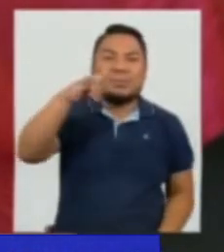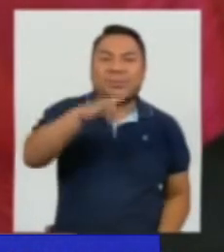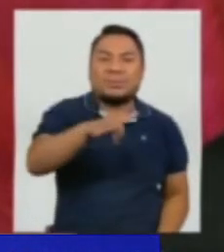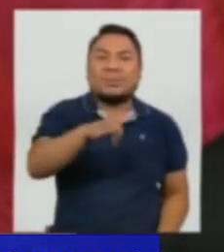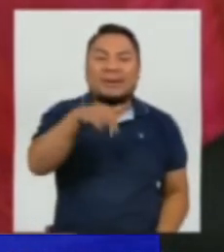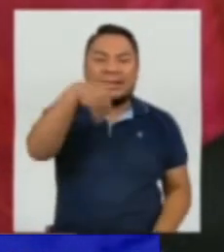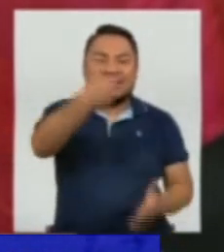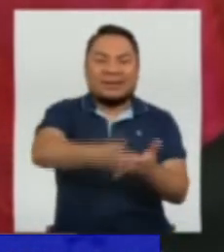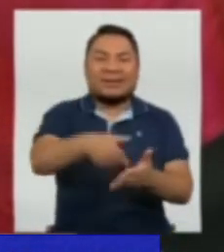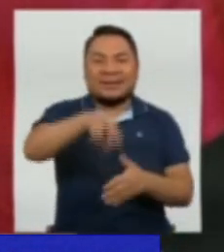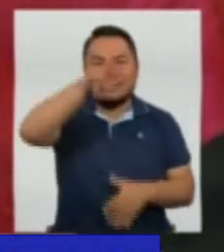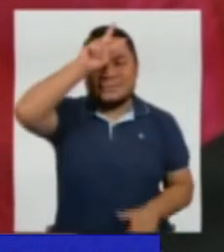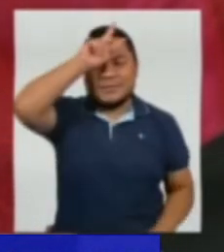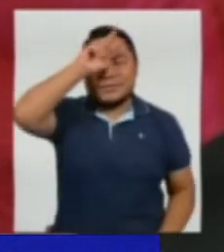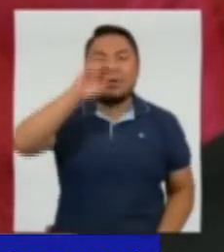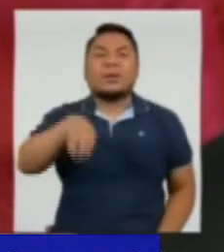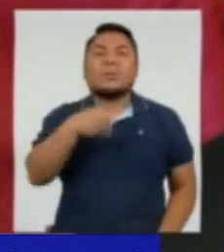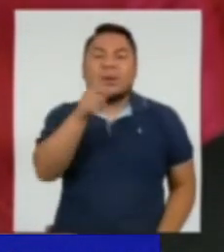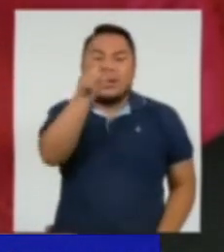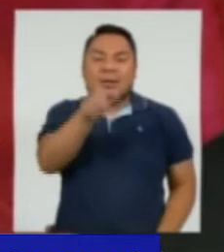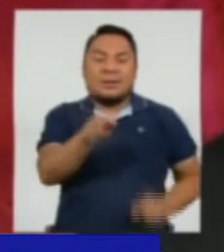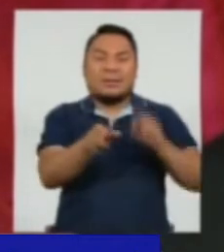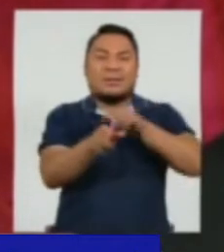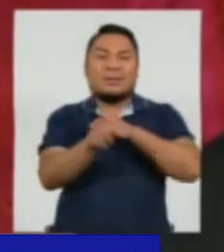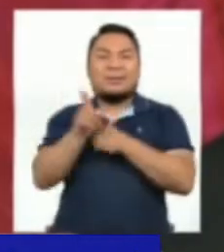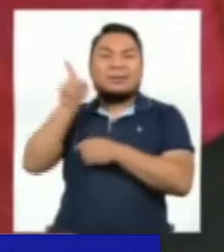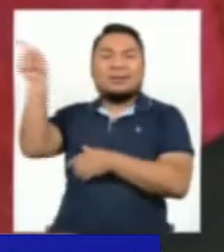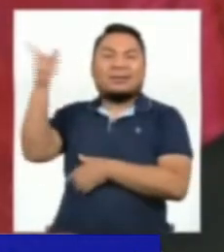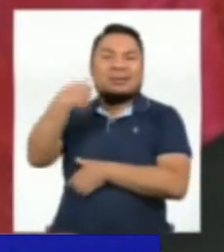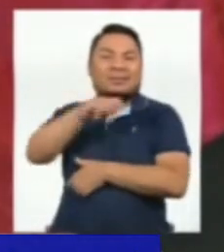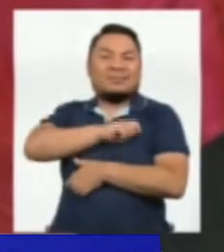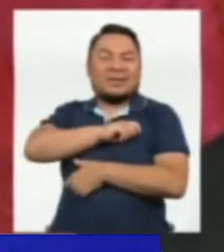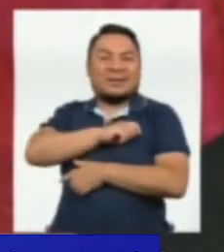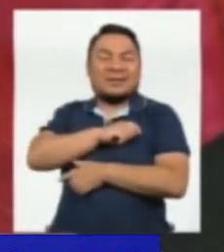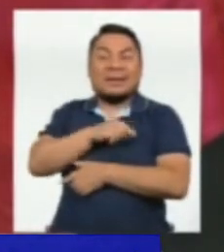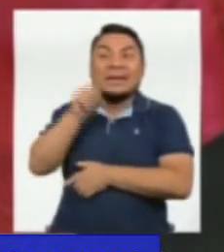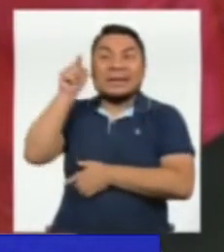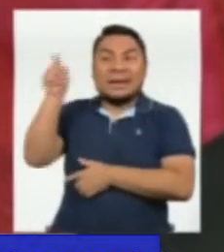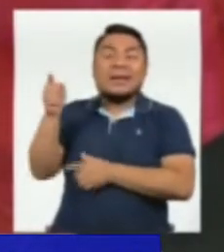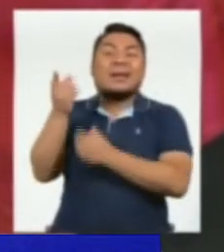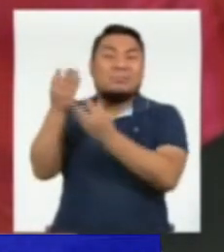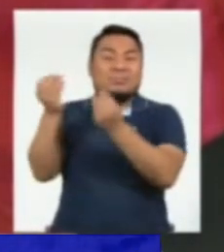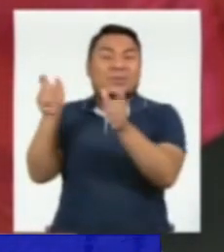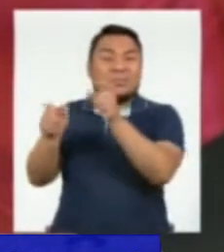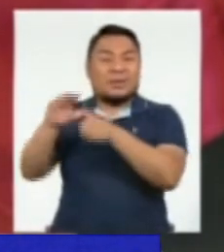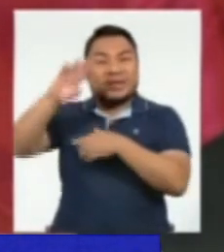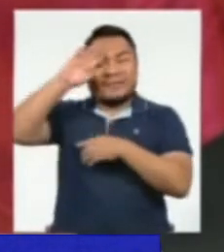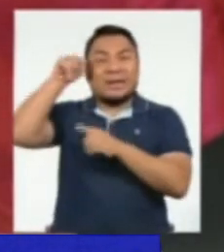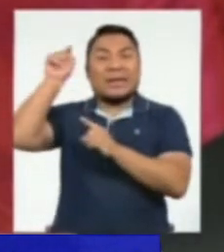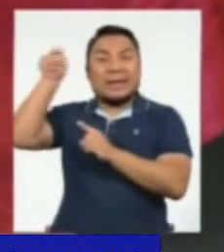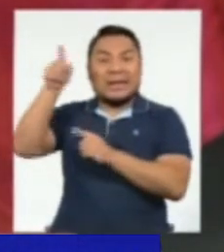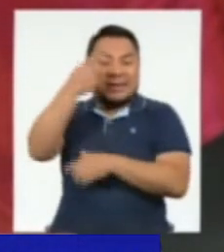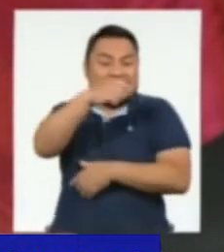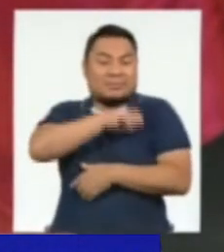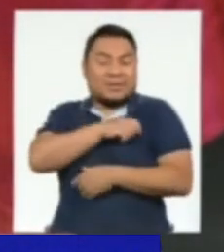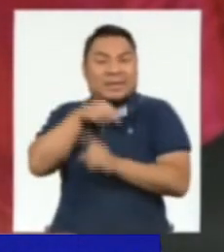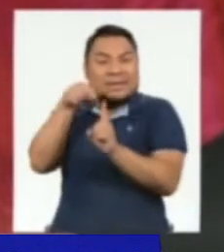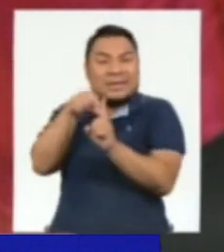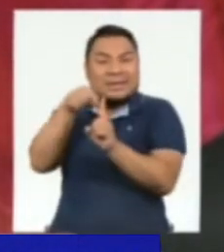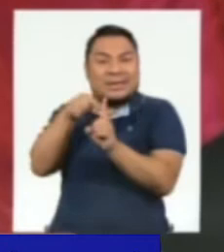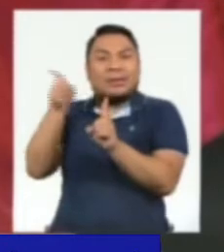una persona que había estado en españa y ahí había contraído este virus ahí se había contagiado